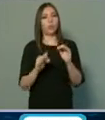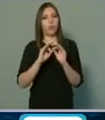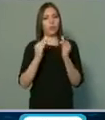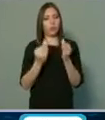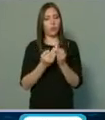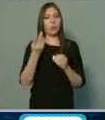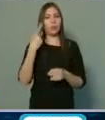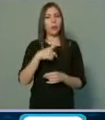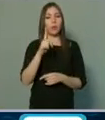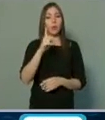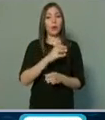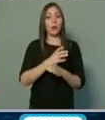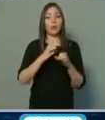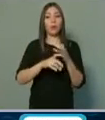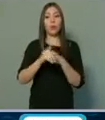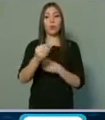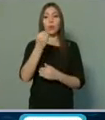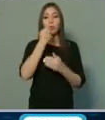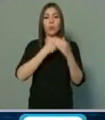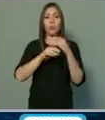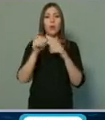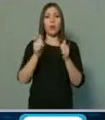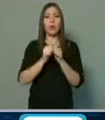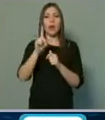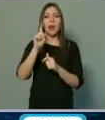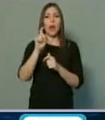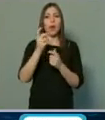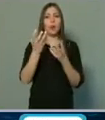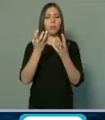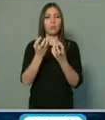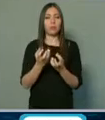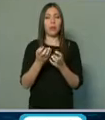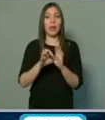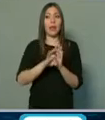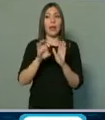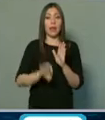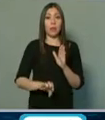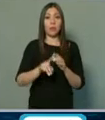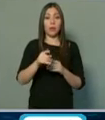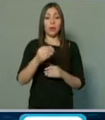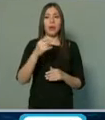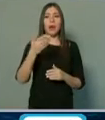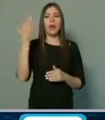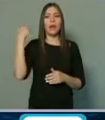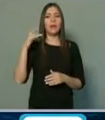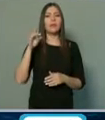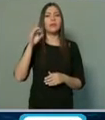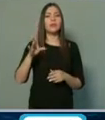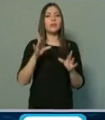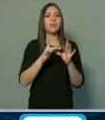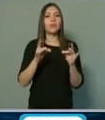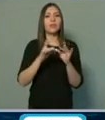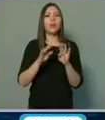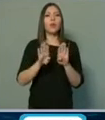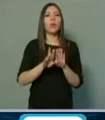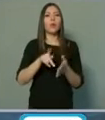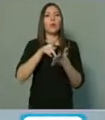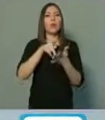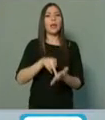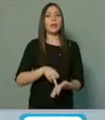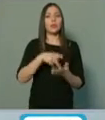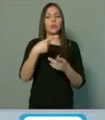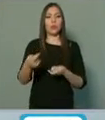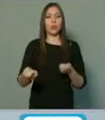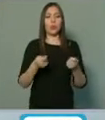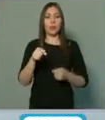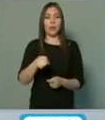una ventaja si tú la estás comiendo ya hidratada. Es decir, hemos hablado que en la regulación del peso o en el control de peso,